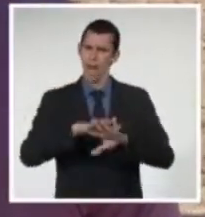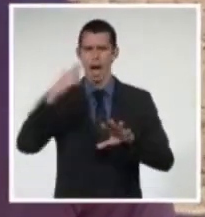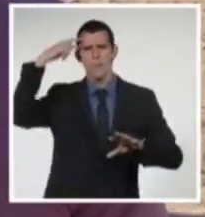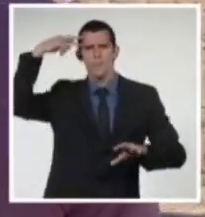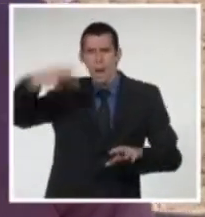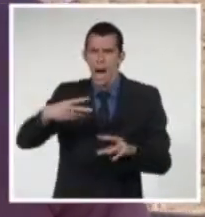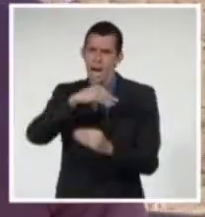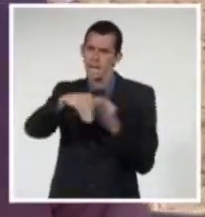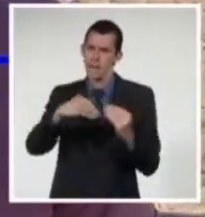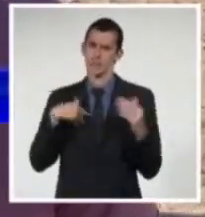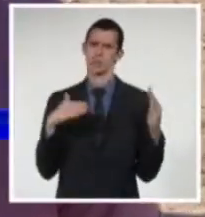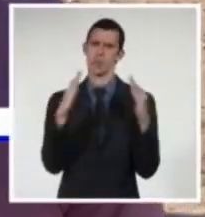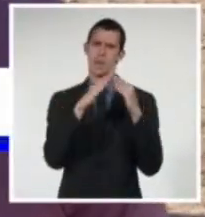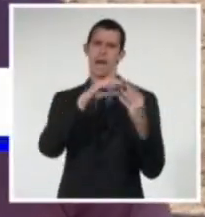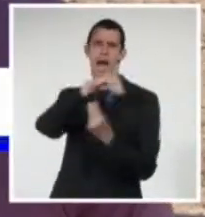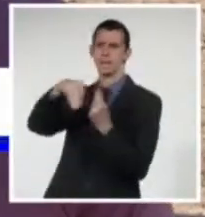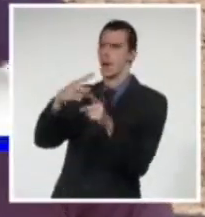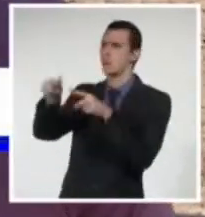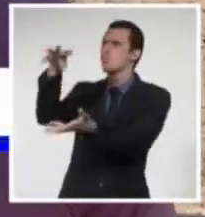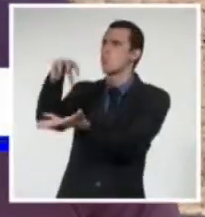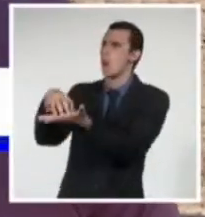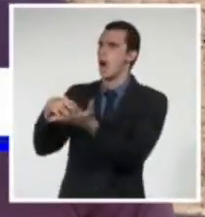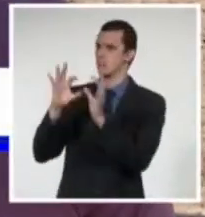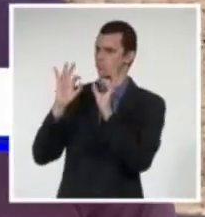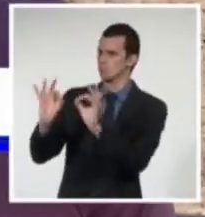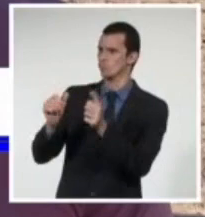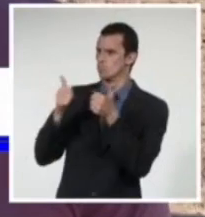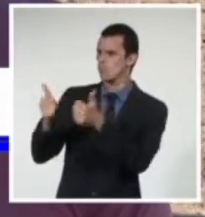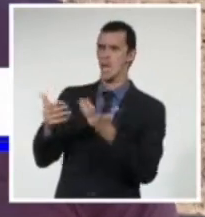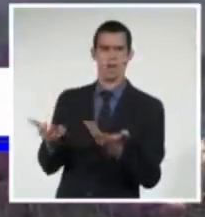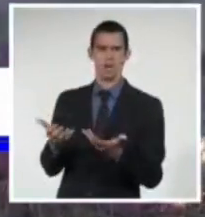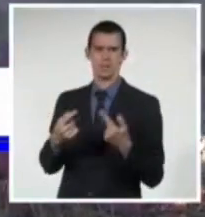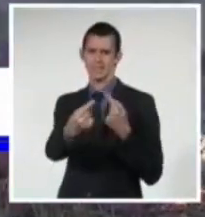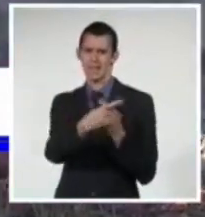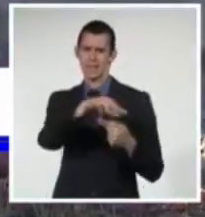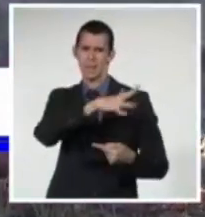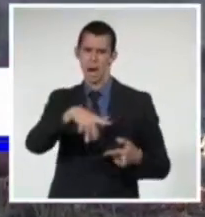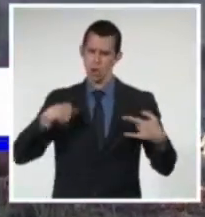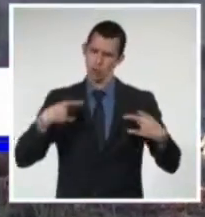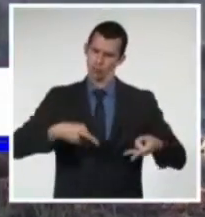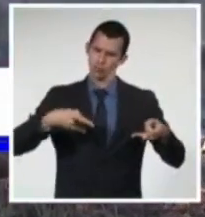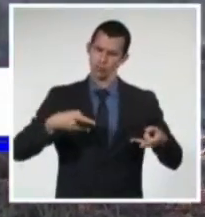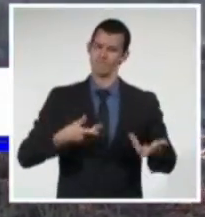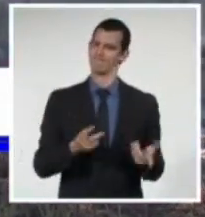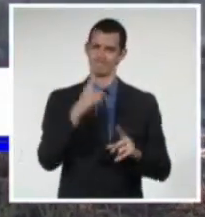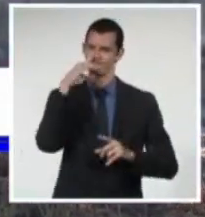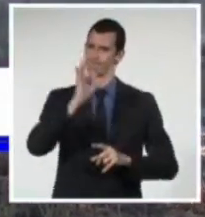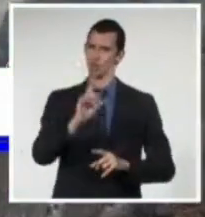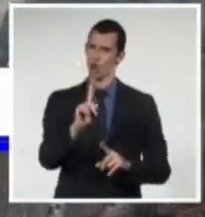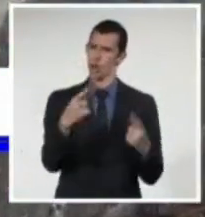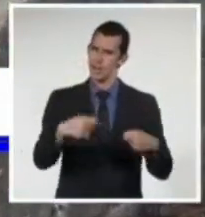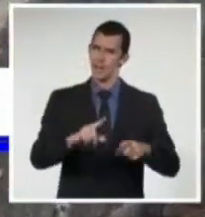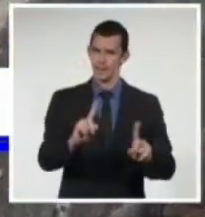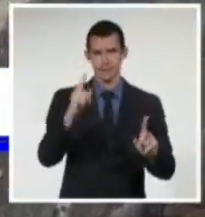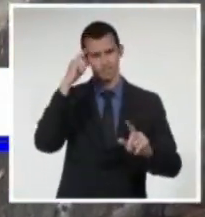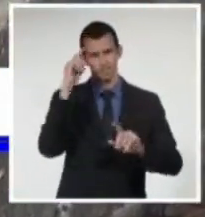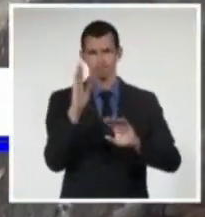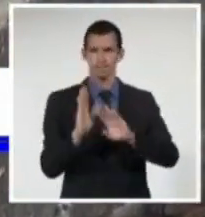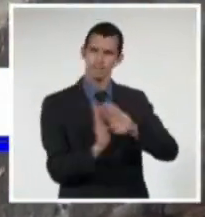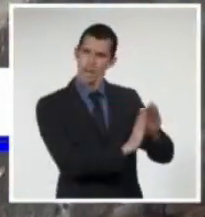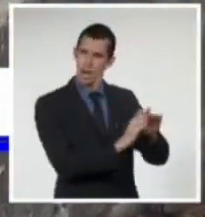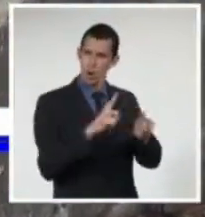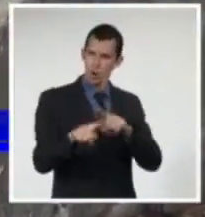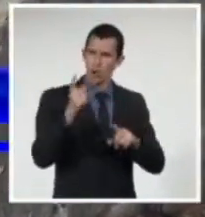Guanímar realizando varias acciones. Estamos ayudando fundamentalmente en el bar, que verdaderamente quedó bastante destrozado. Estamos recogiendo ahí